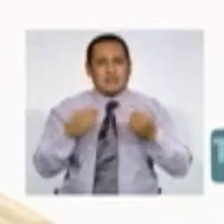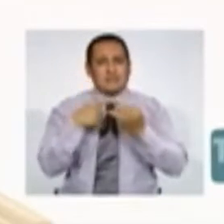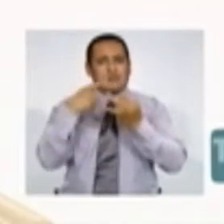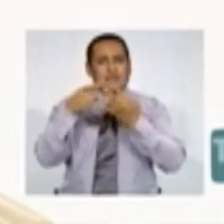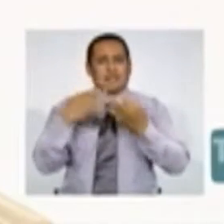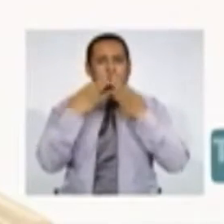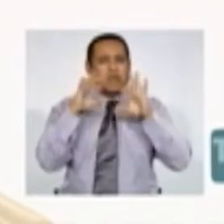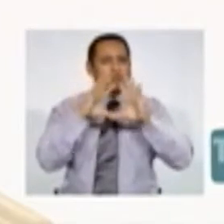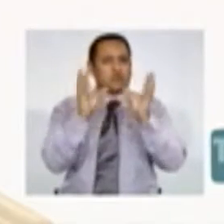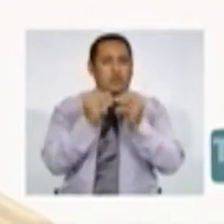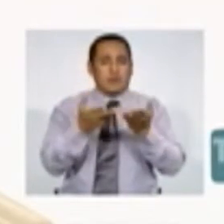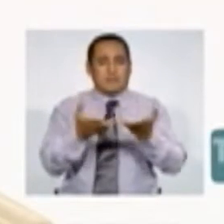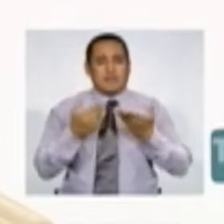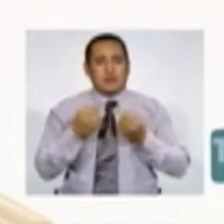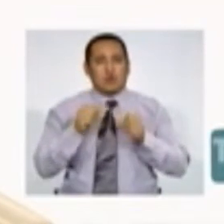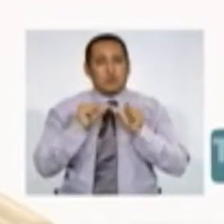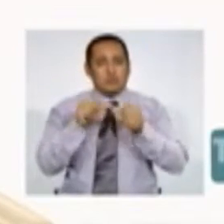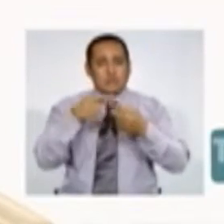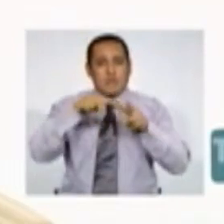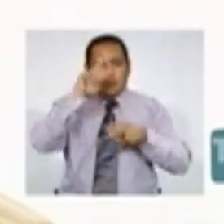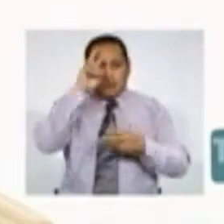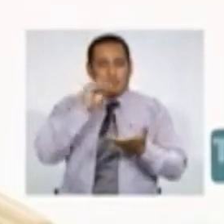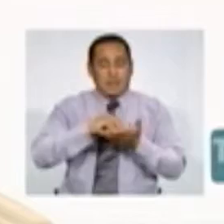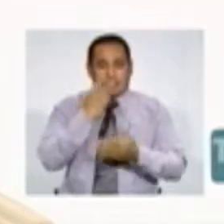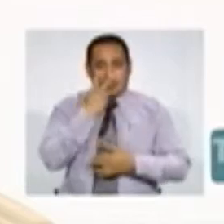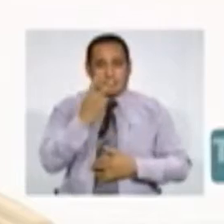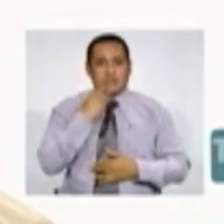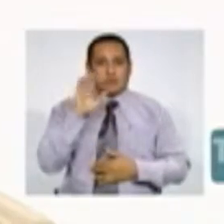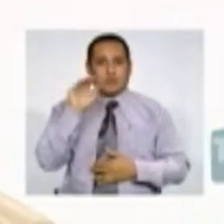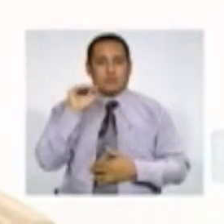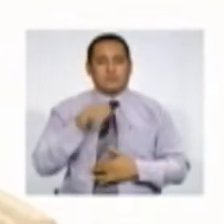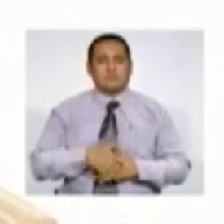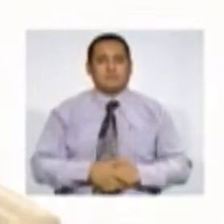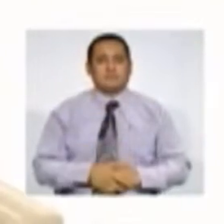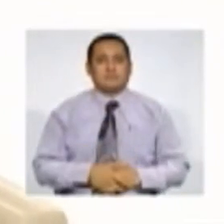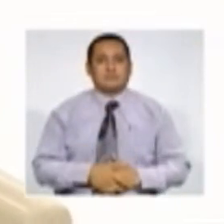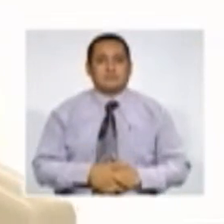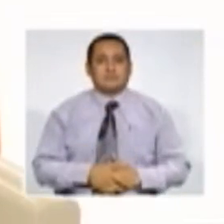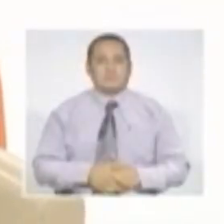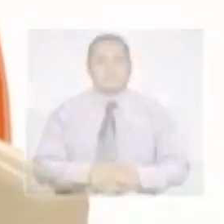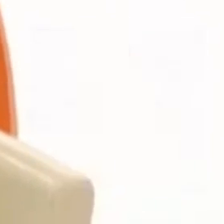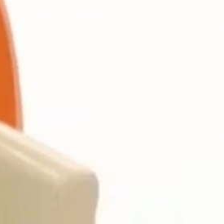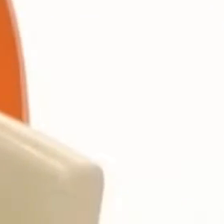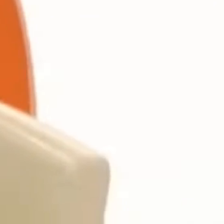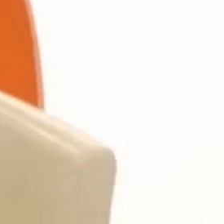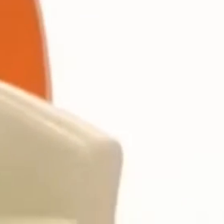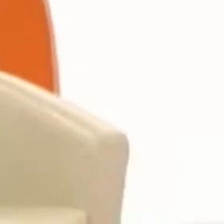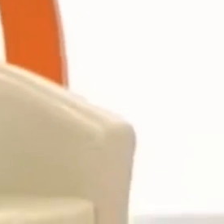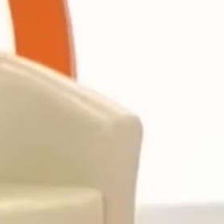de nuestras cuentas en las redes sociales. Continúa en TV Perú, mucho más que ver. Chau, chau.